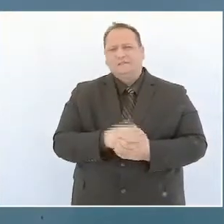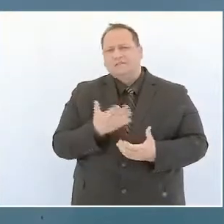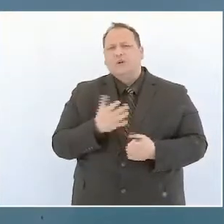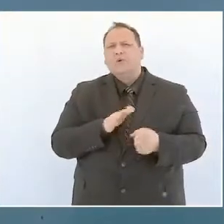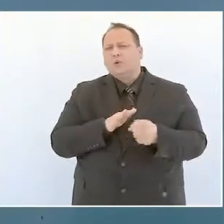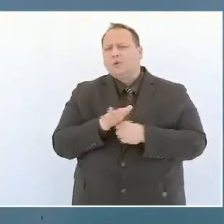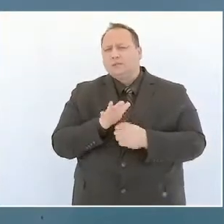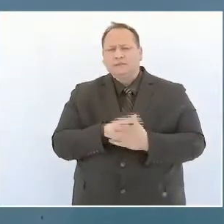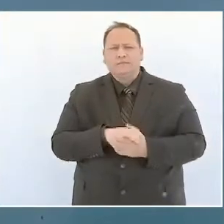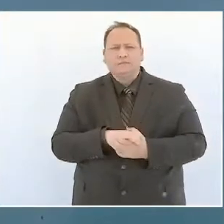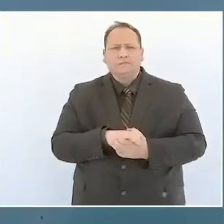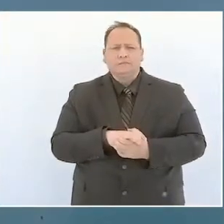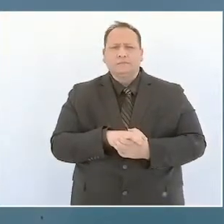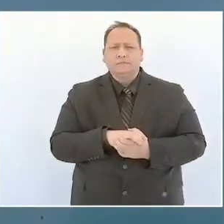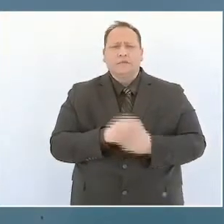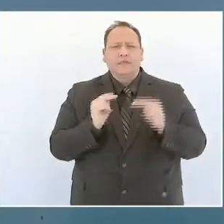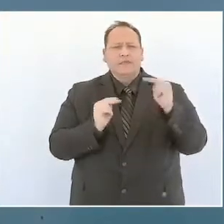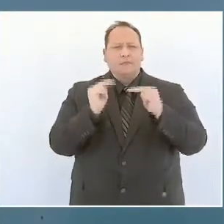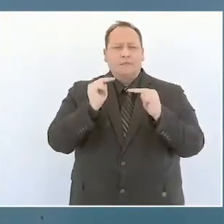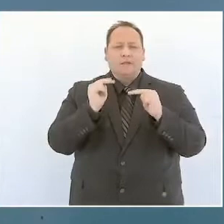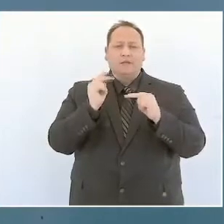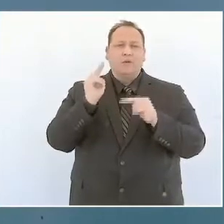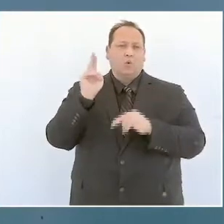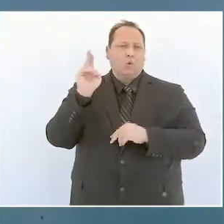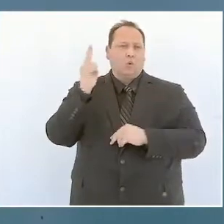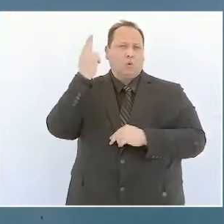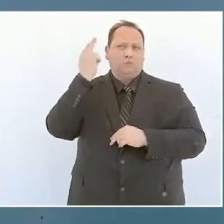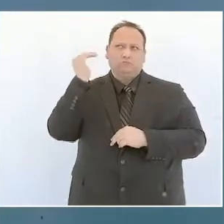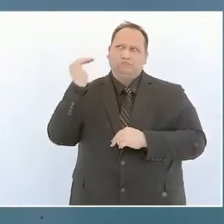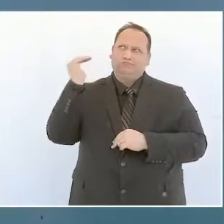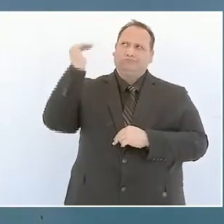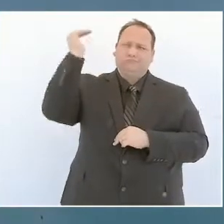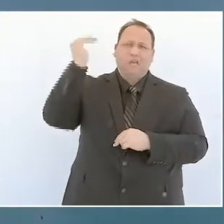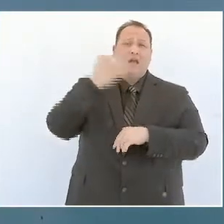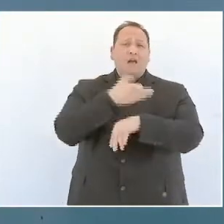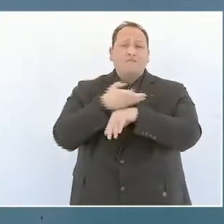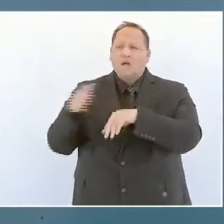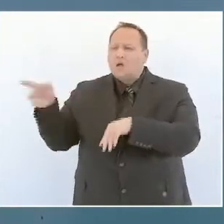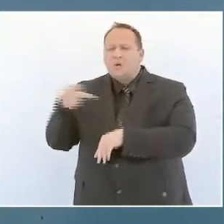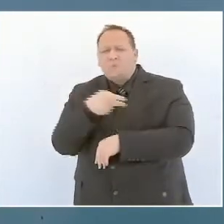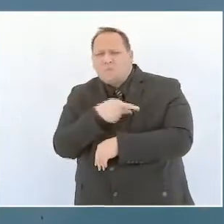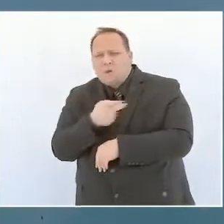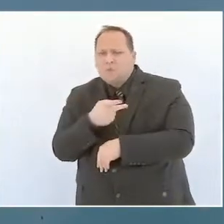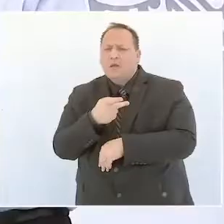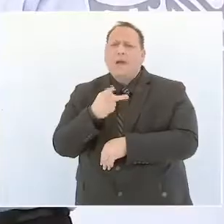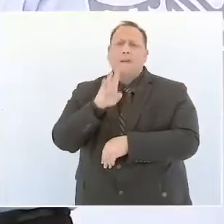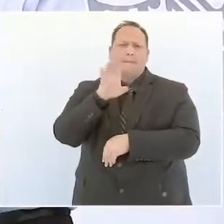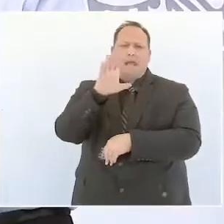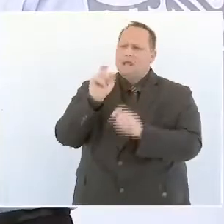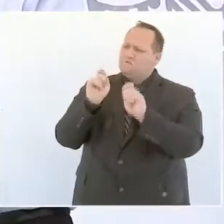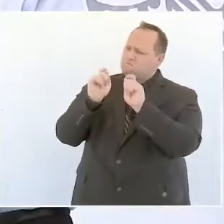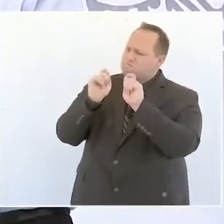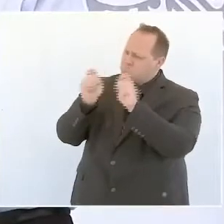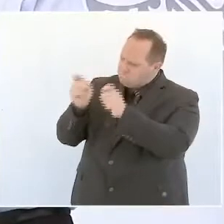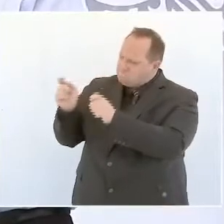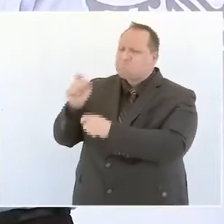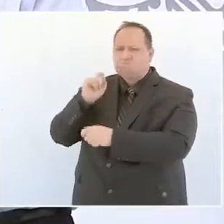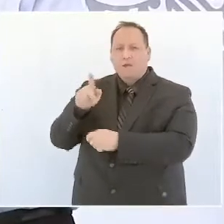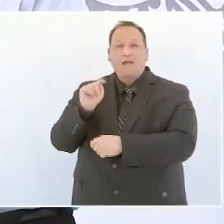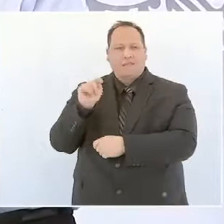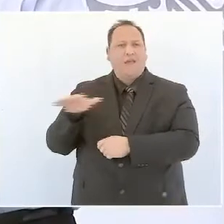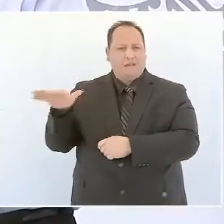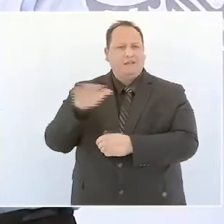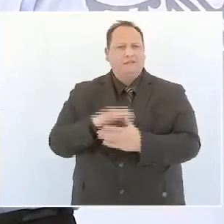de nivel universitario, de familias humildes, también reciben becas en